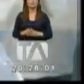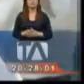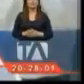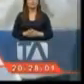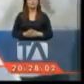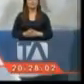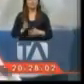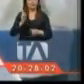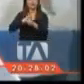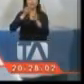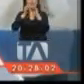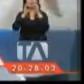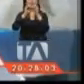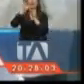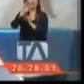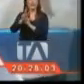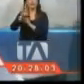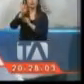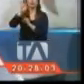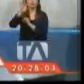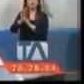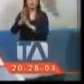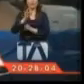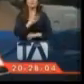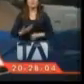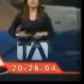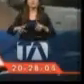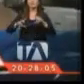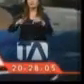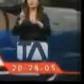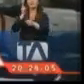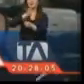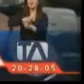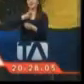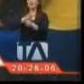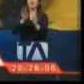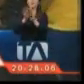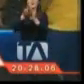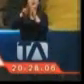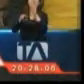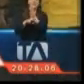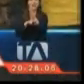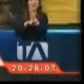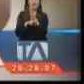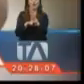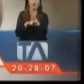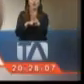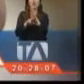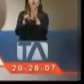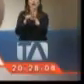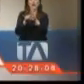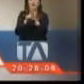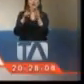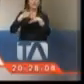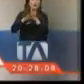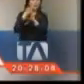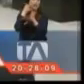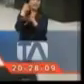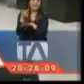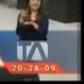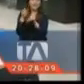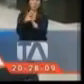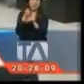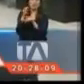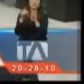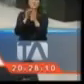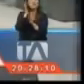El decreto 397 del presidente Lenín Moreno expide el reglamento general de la Ley Orgánica Integral para prevenir y erradicar la